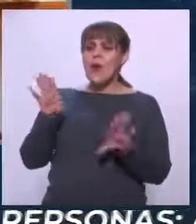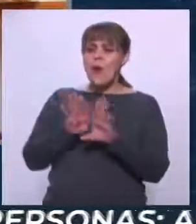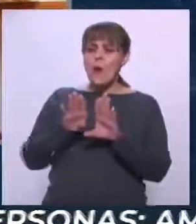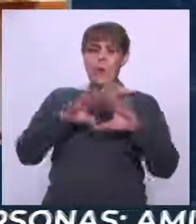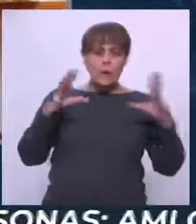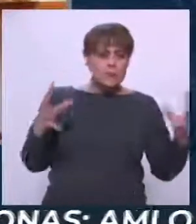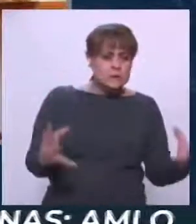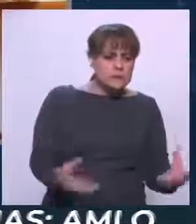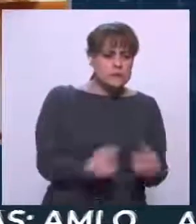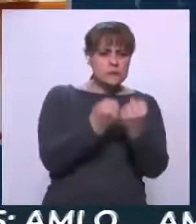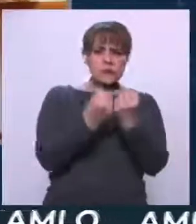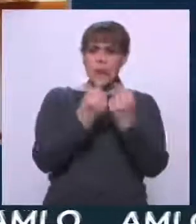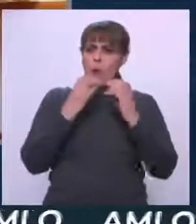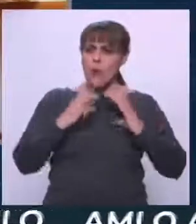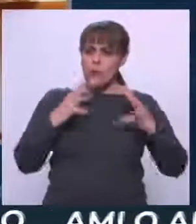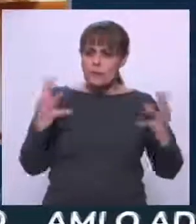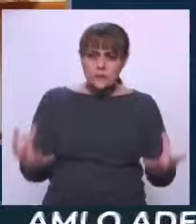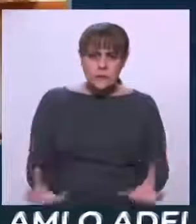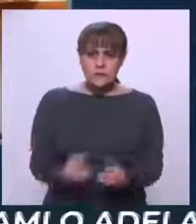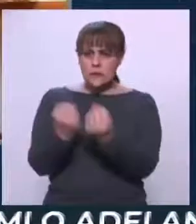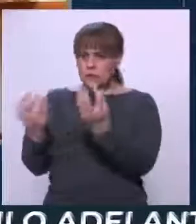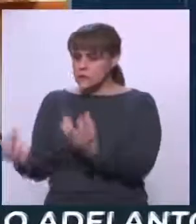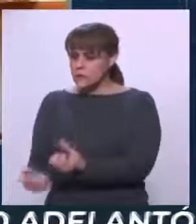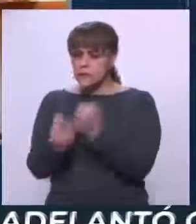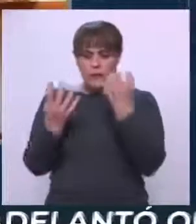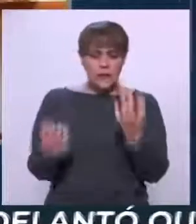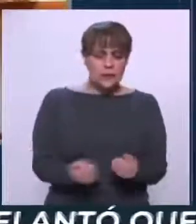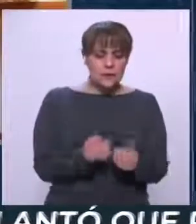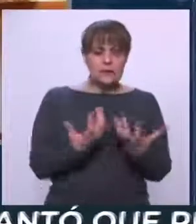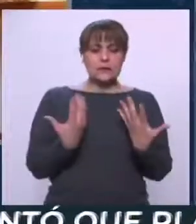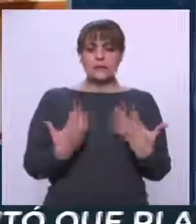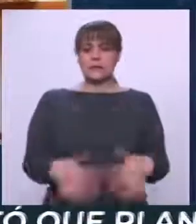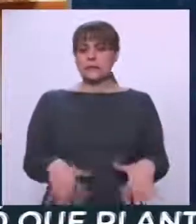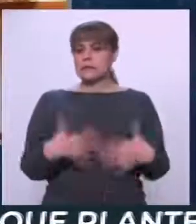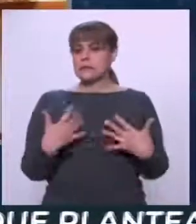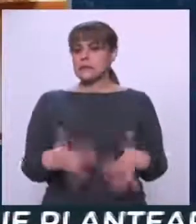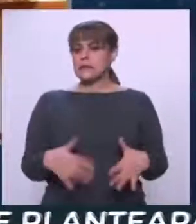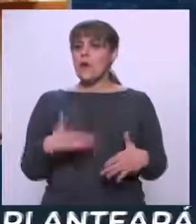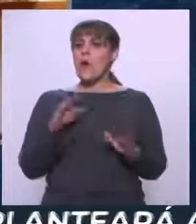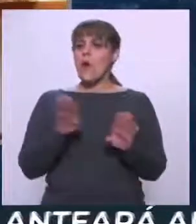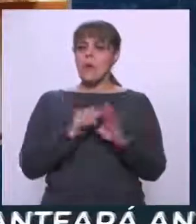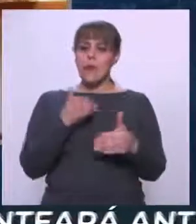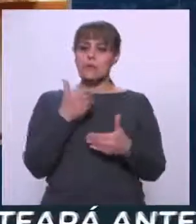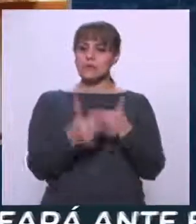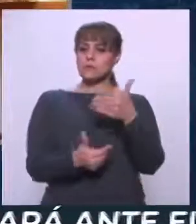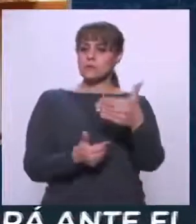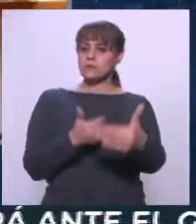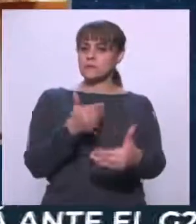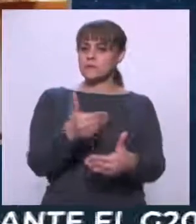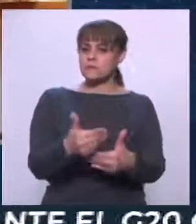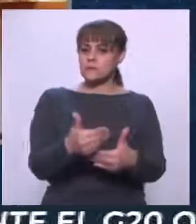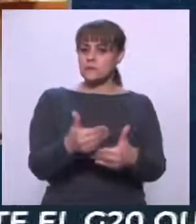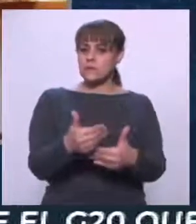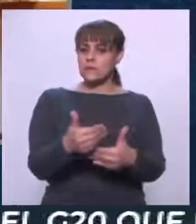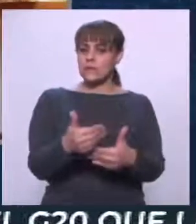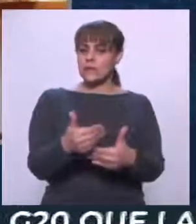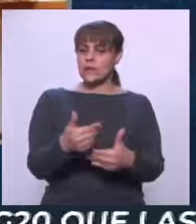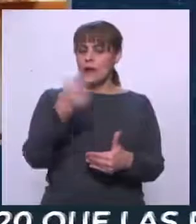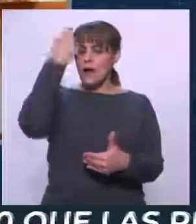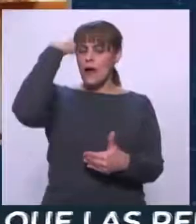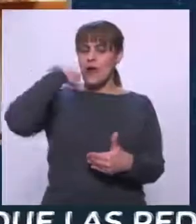mujeres, cómo dignificaban una situación, y cómo fueron teniendo un proceso de conciencia